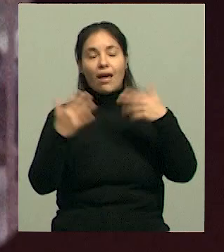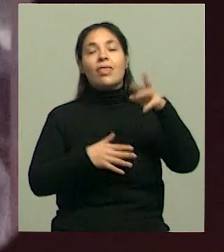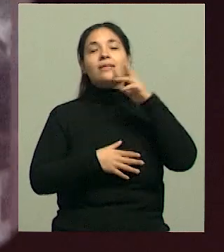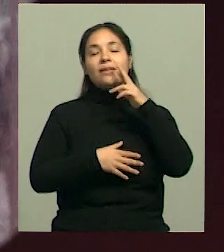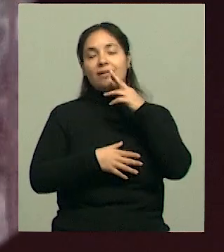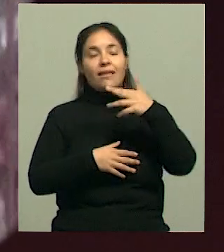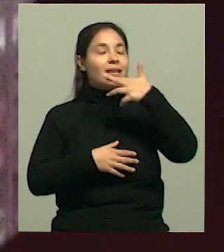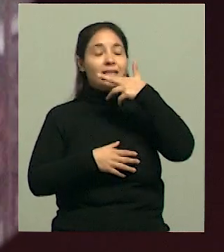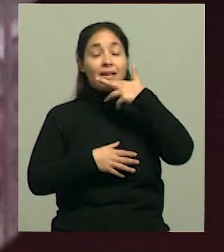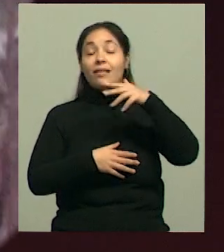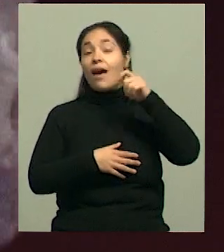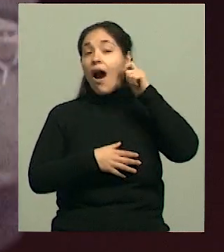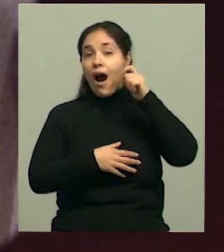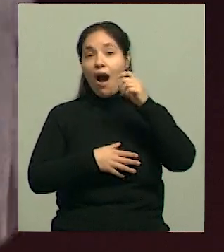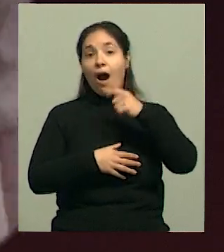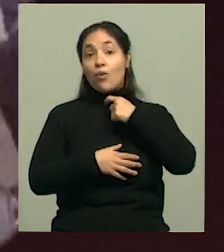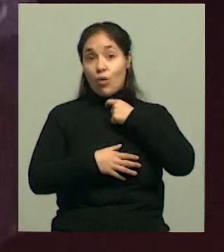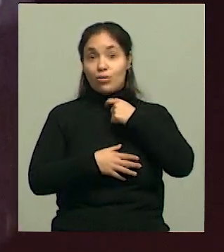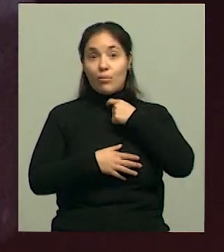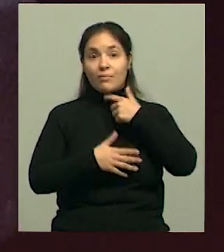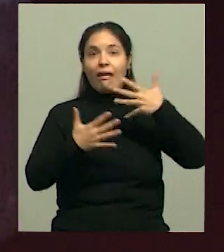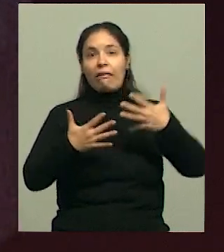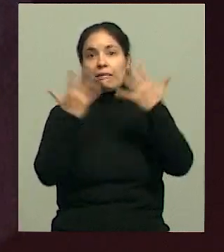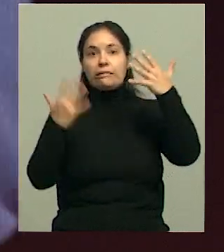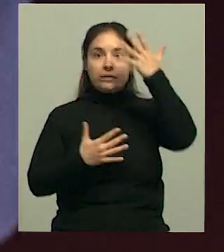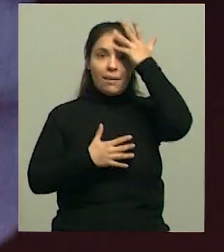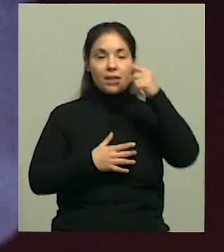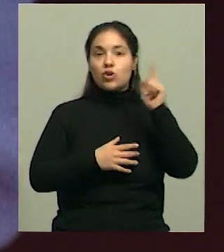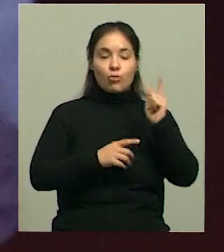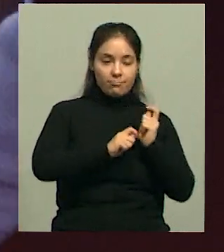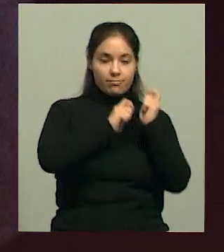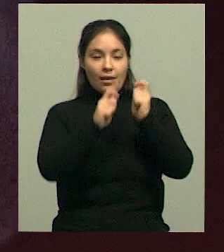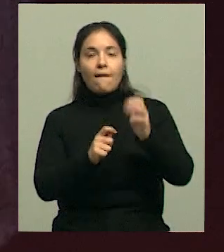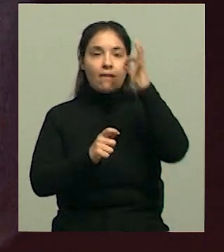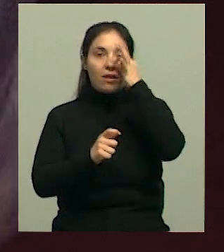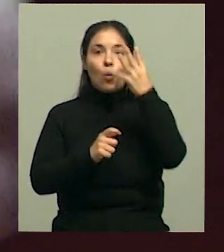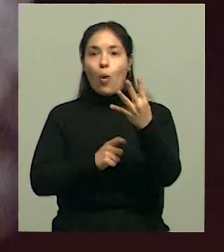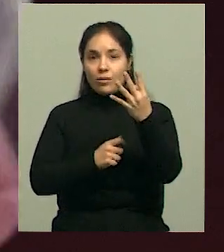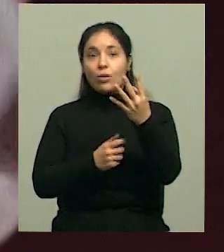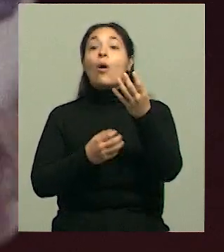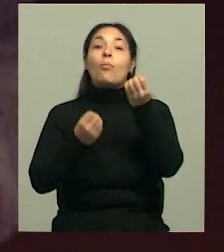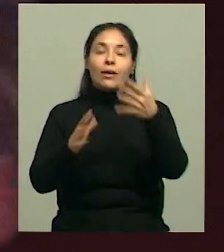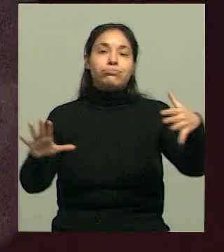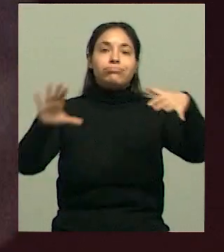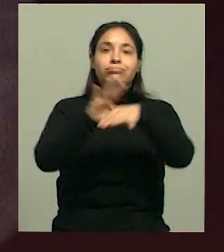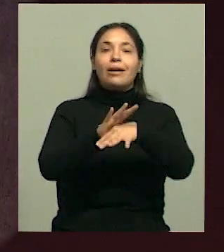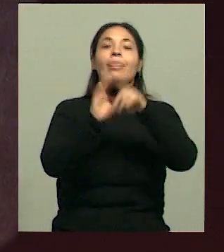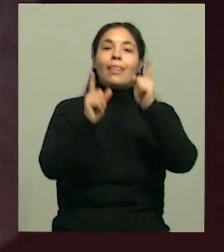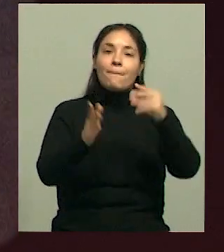17 de agosto, o sea, por San Martín. No lo festeja el día 17, lo festeja el 24, porque justamente coincide